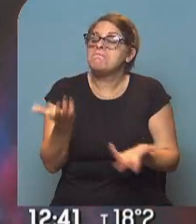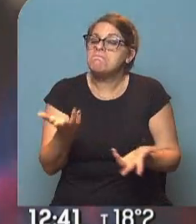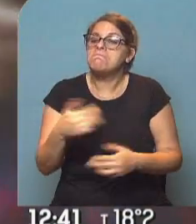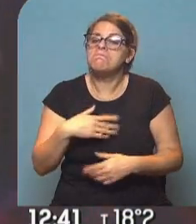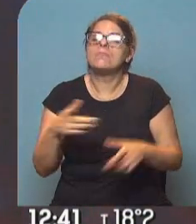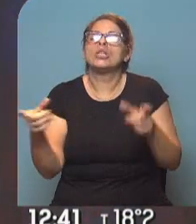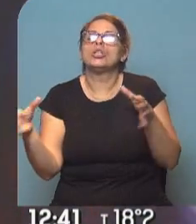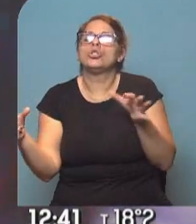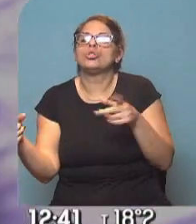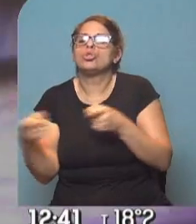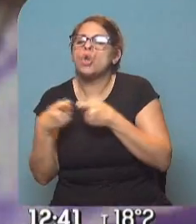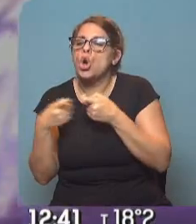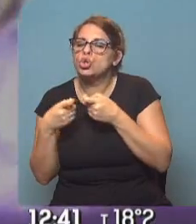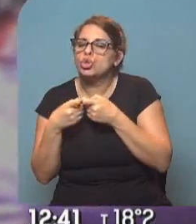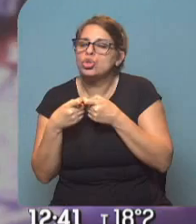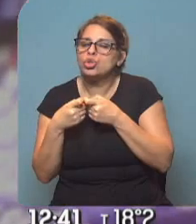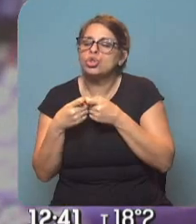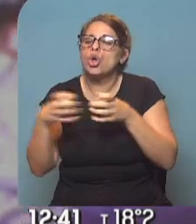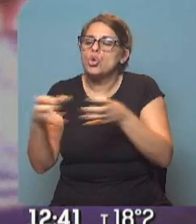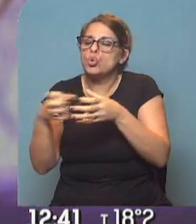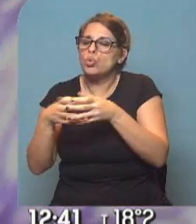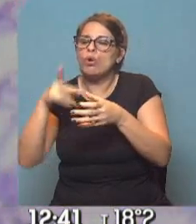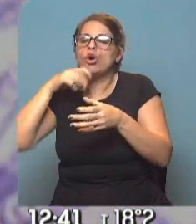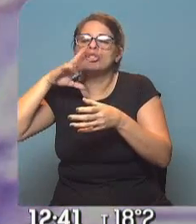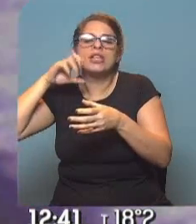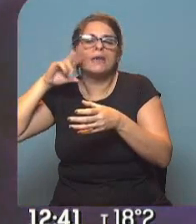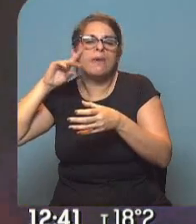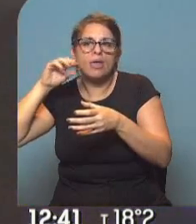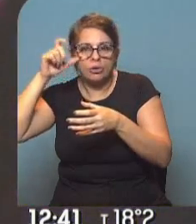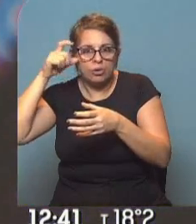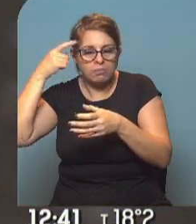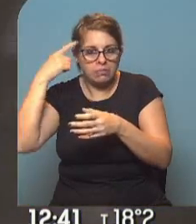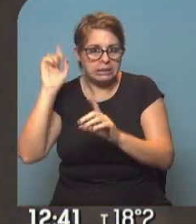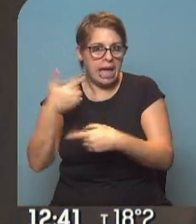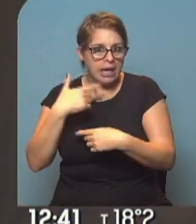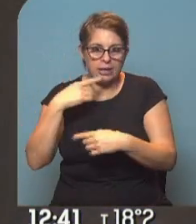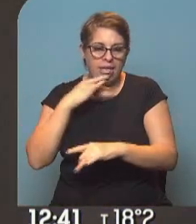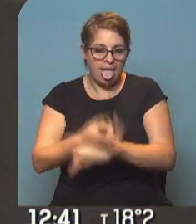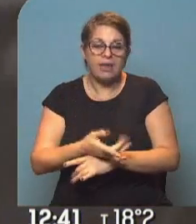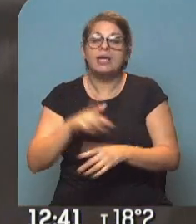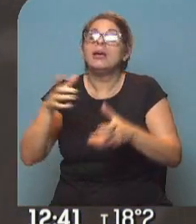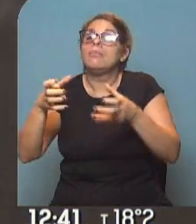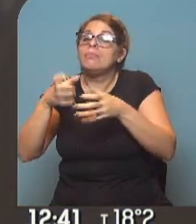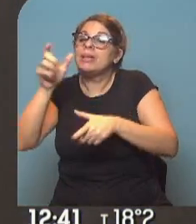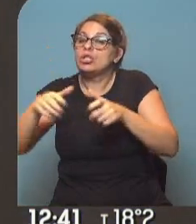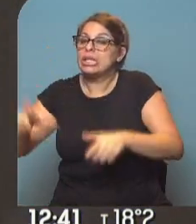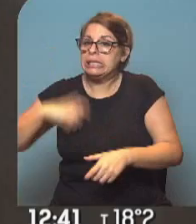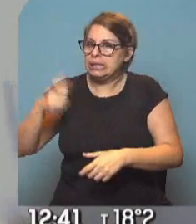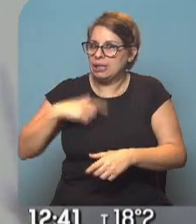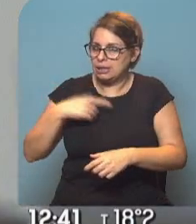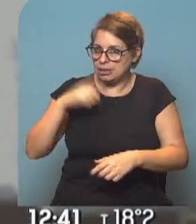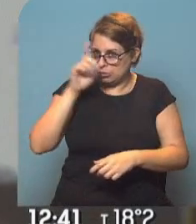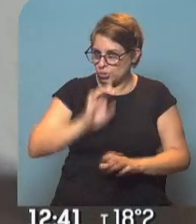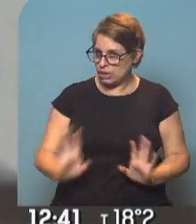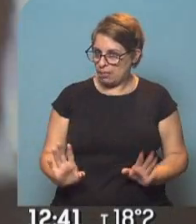una alianza con sectores conservadores, con un partido conservador que uno nunca hubiera imaginado, con sindicalistas que uno nunca hubiera